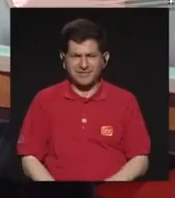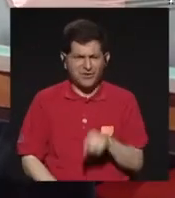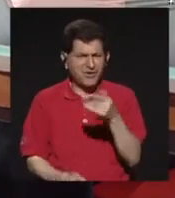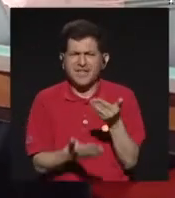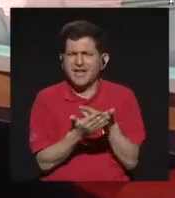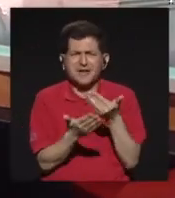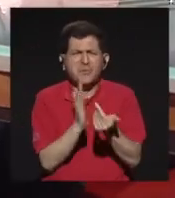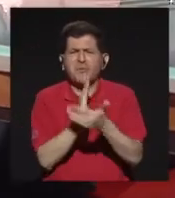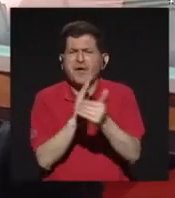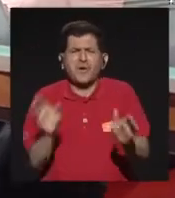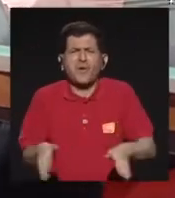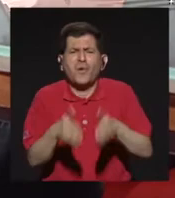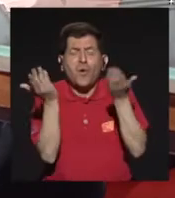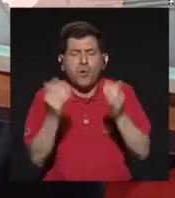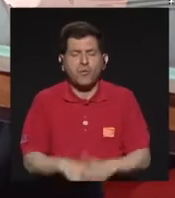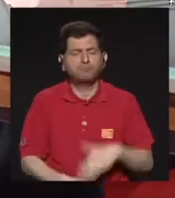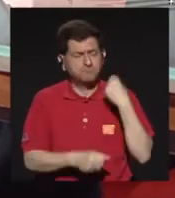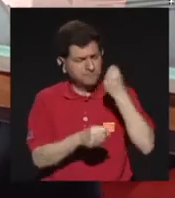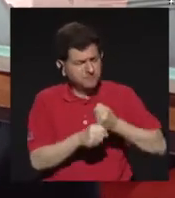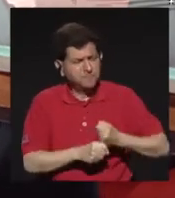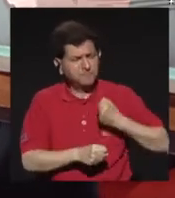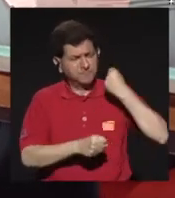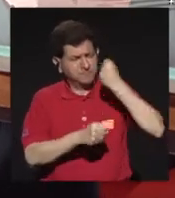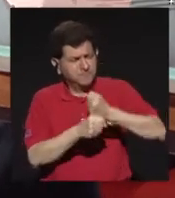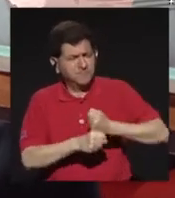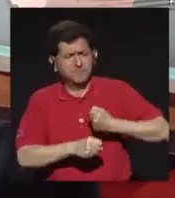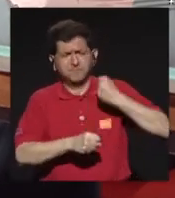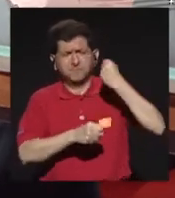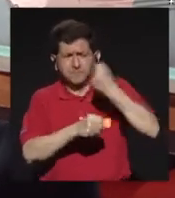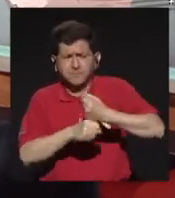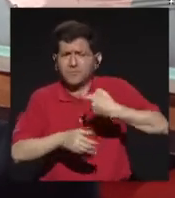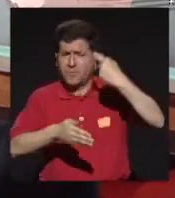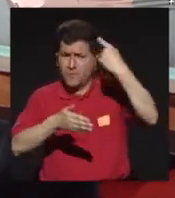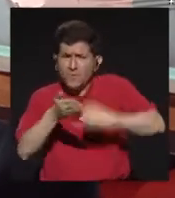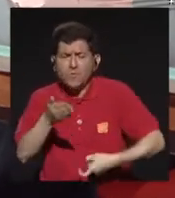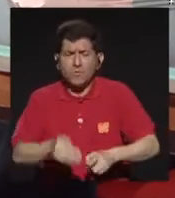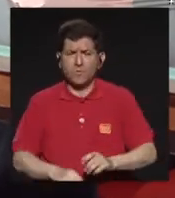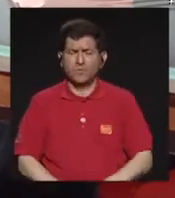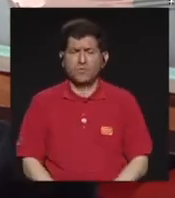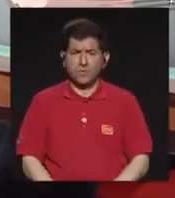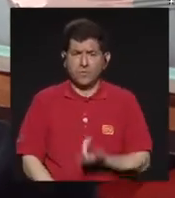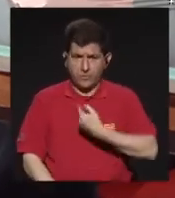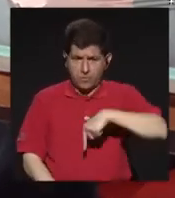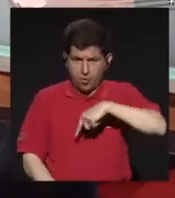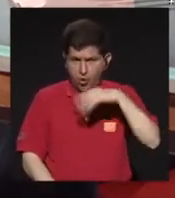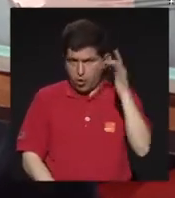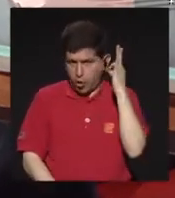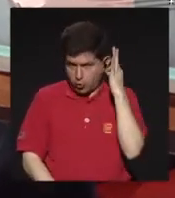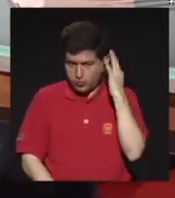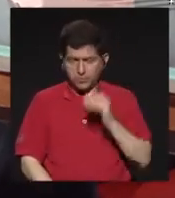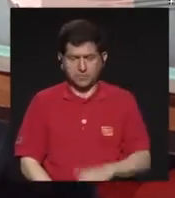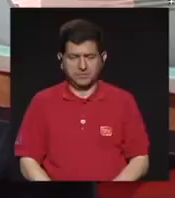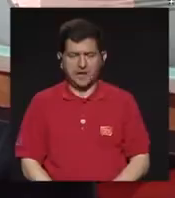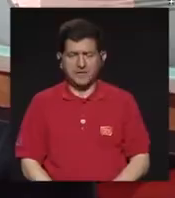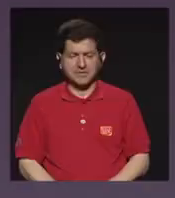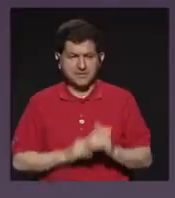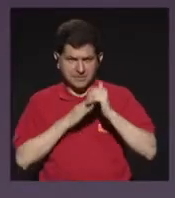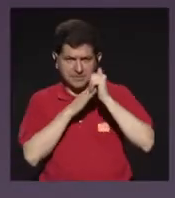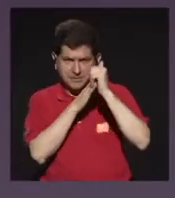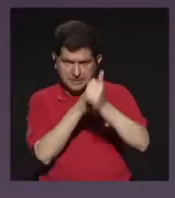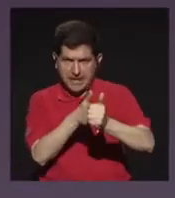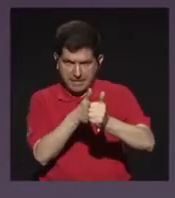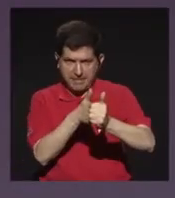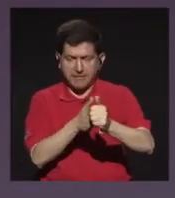demuestran esas capacidades? ¿Verdad? Es mucho esfuerzo, mucho esfuerzo. La gracia. Nosotras las mujeres, sí, dentro de los liderazgos,